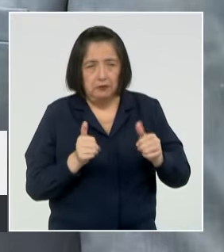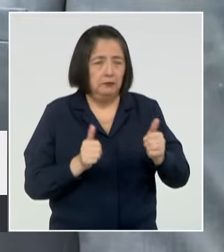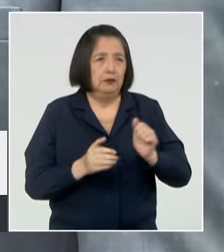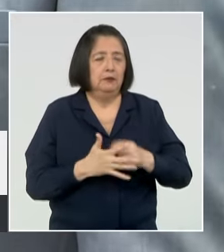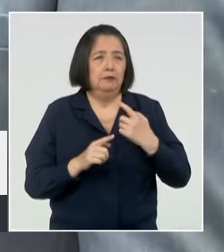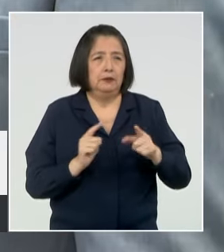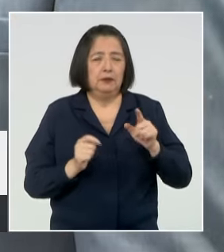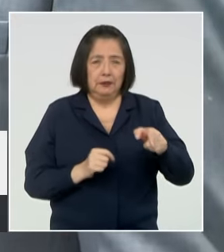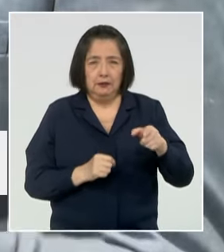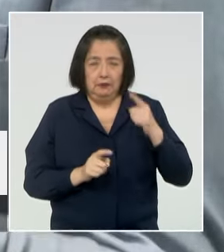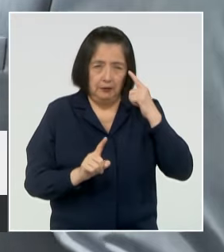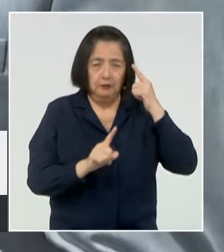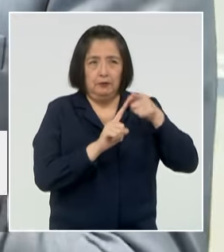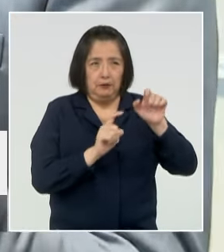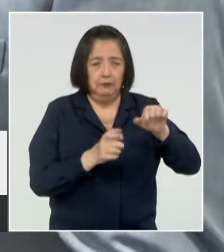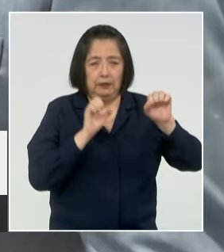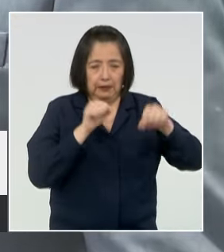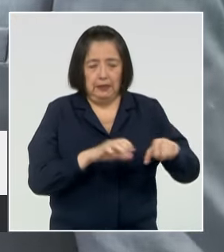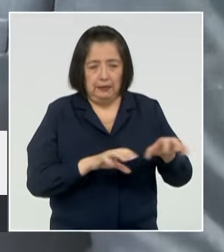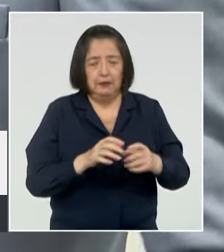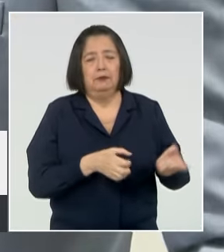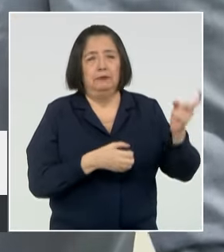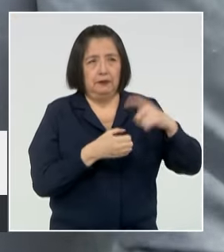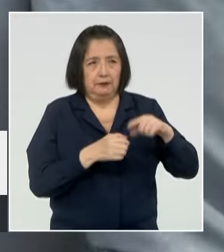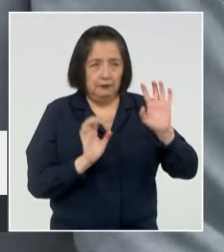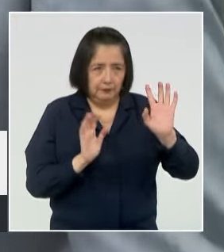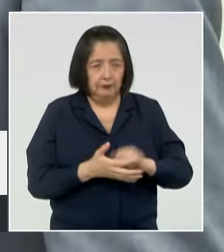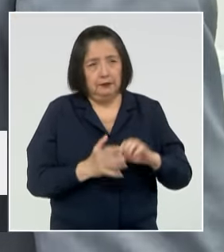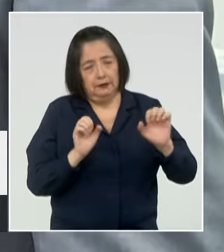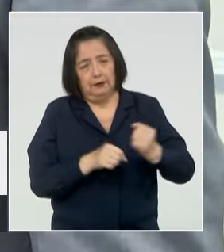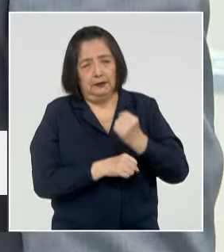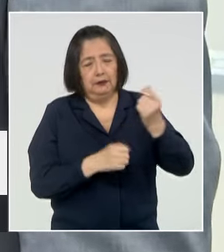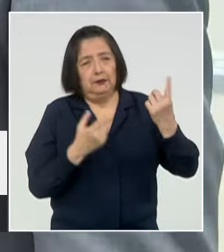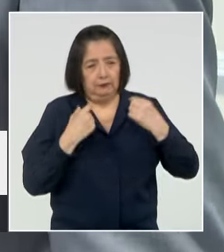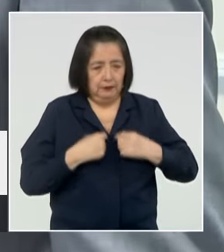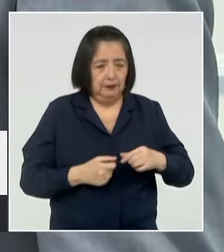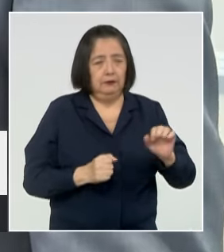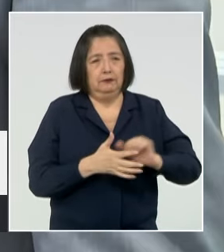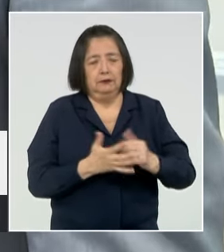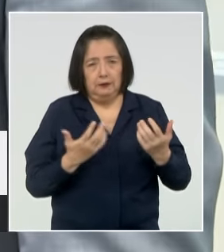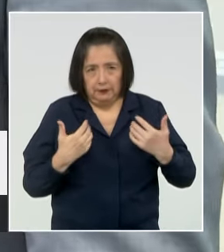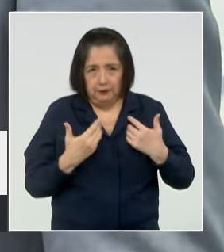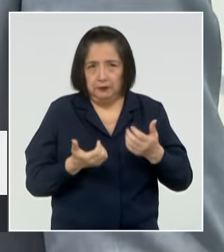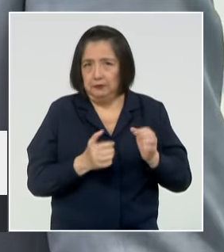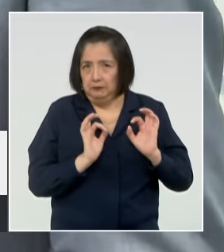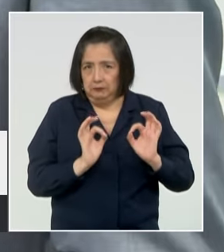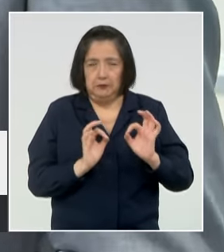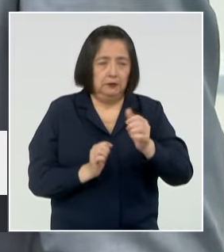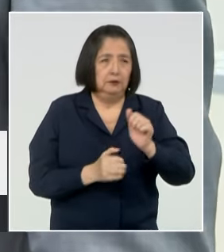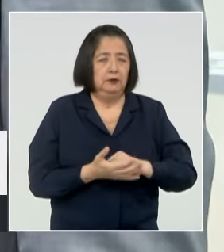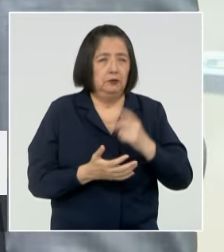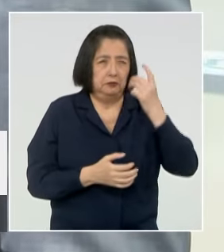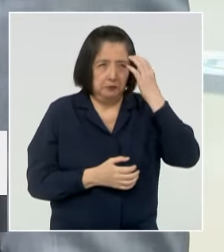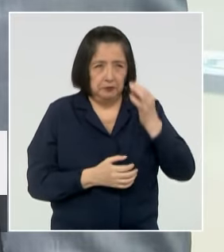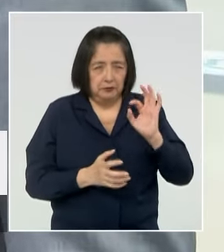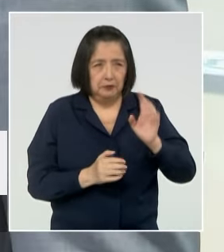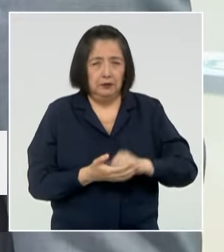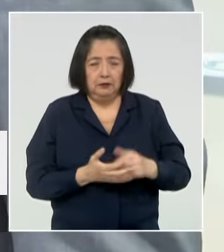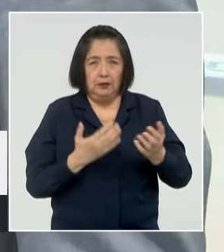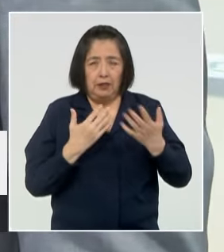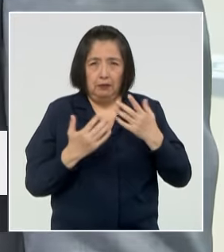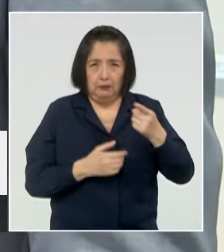El hito era ese, ejecutar, participar y obviamente ganar medallas, ¿no? Y tener resultados óptimos. Yo creo que a lo que se